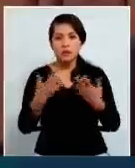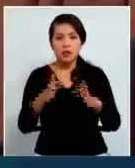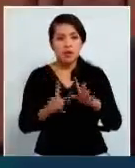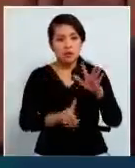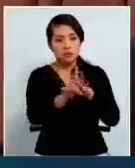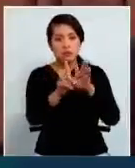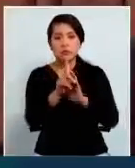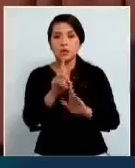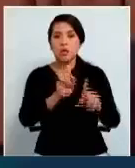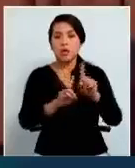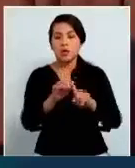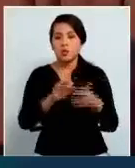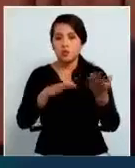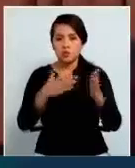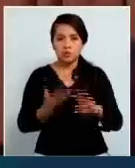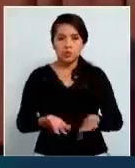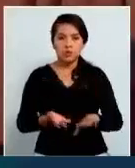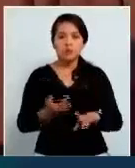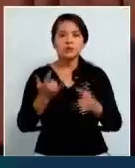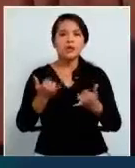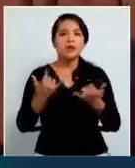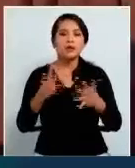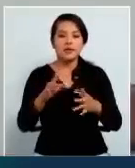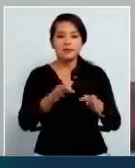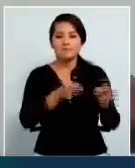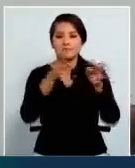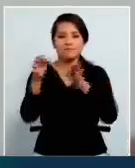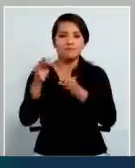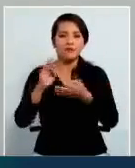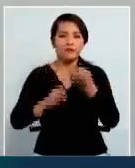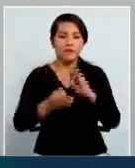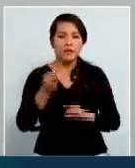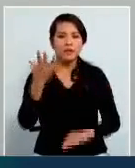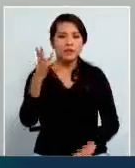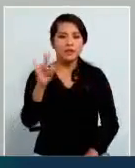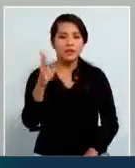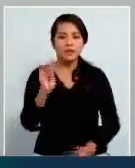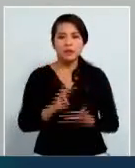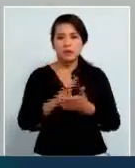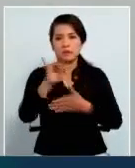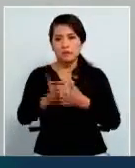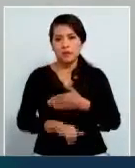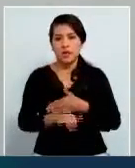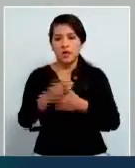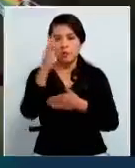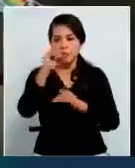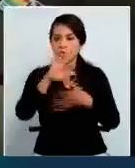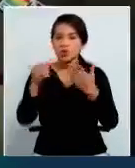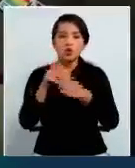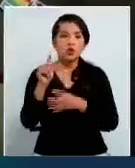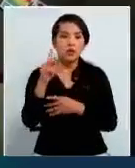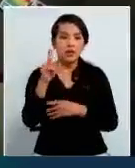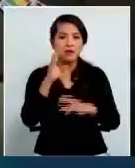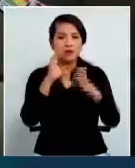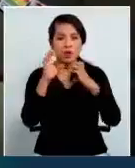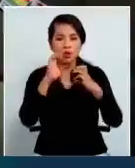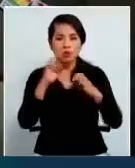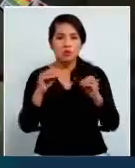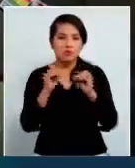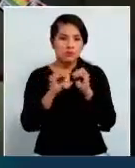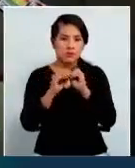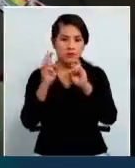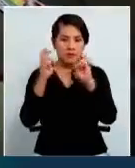Esta audiencia fue suspendida para el 17 de mayo. Supuestamente, la presencia de los medios de comunicación y ausencia de